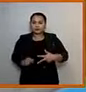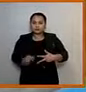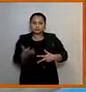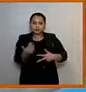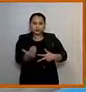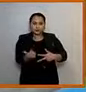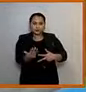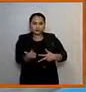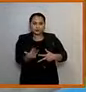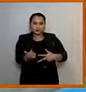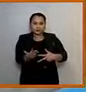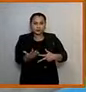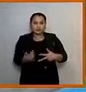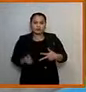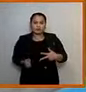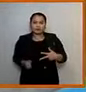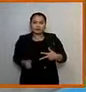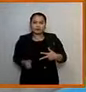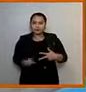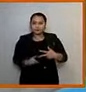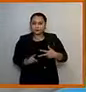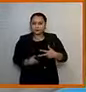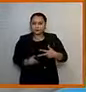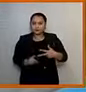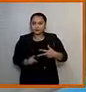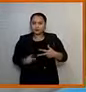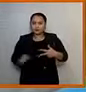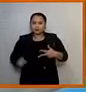15, tercer y último número.